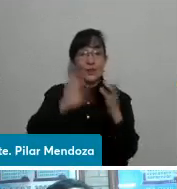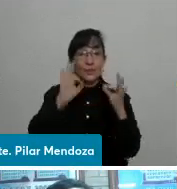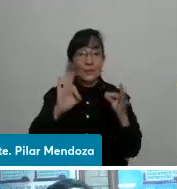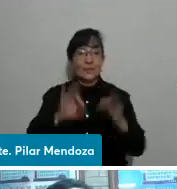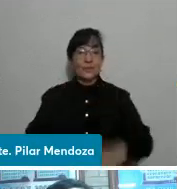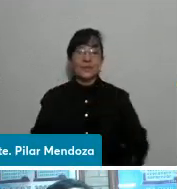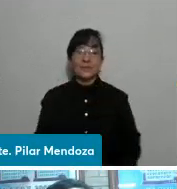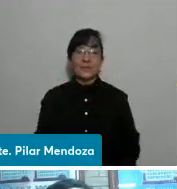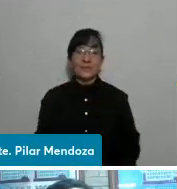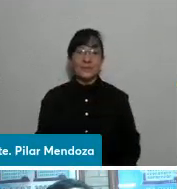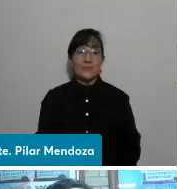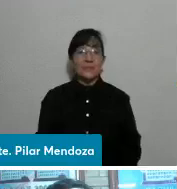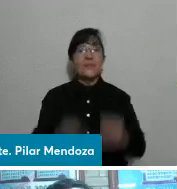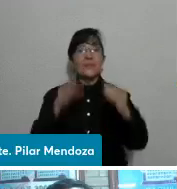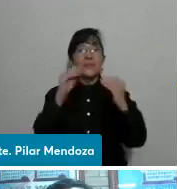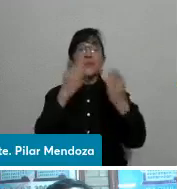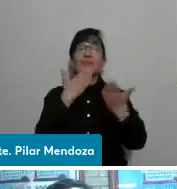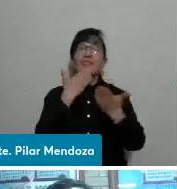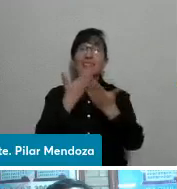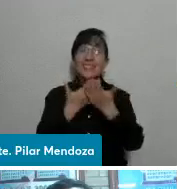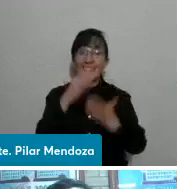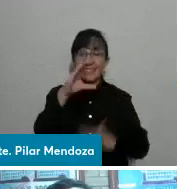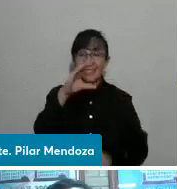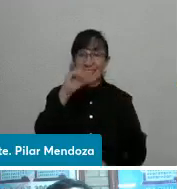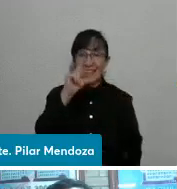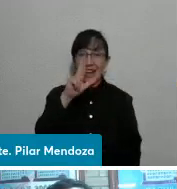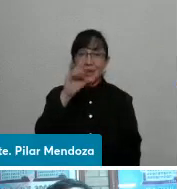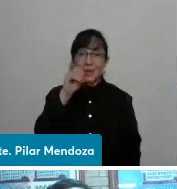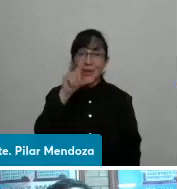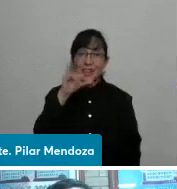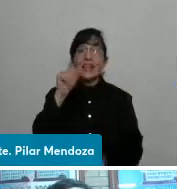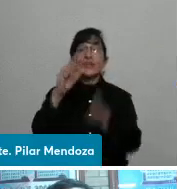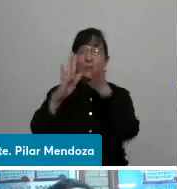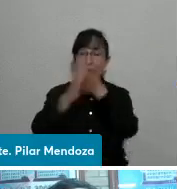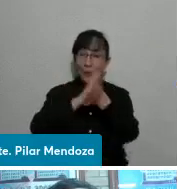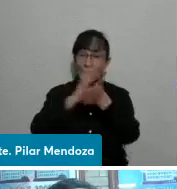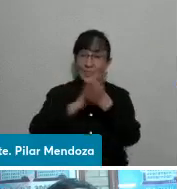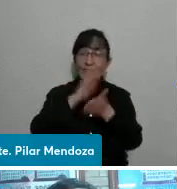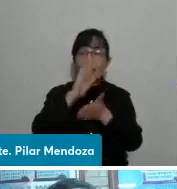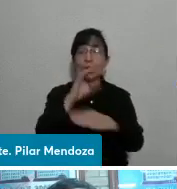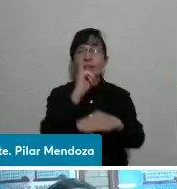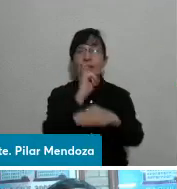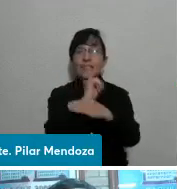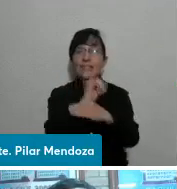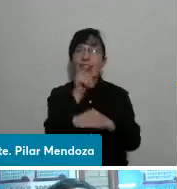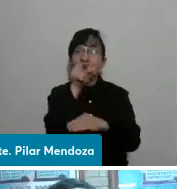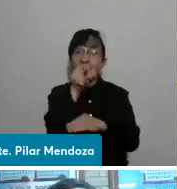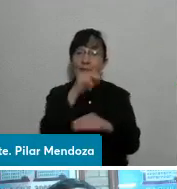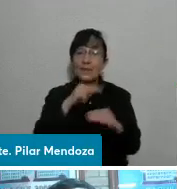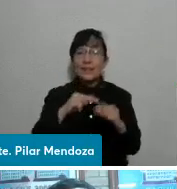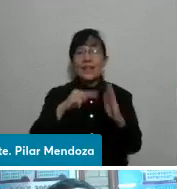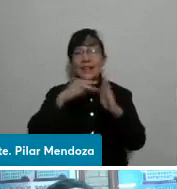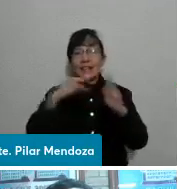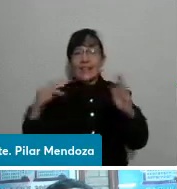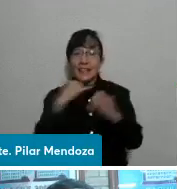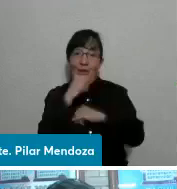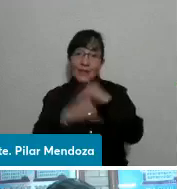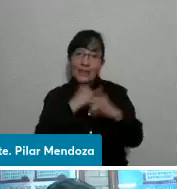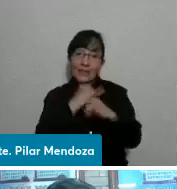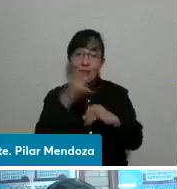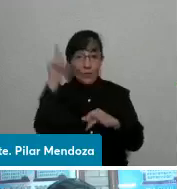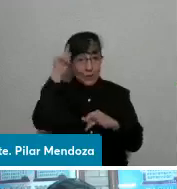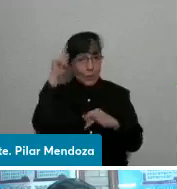Bueno, muchísimas gracias, Carolina, por contarnos un poquito cómo desde la institución Instituto Técnico Internacional se